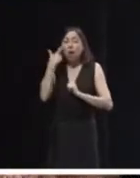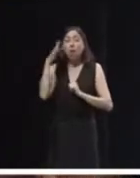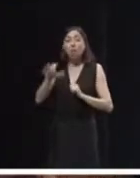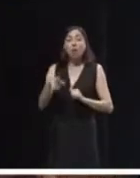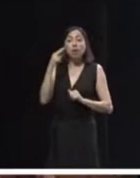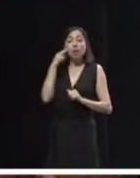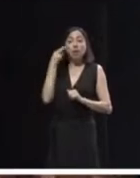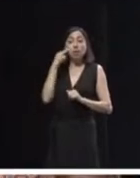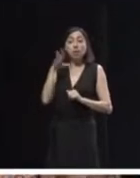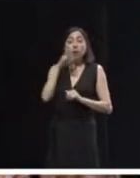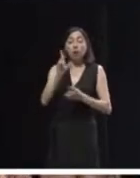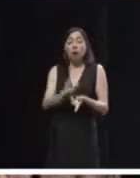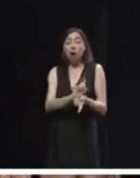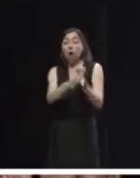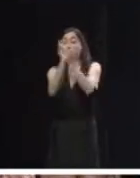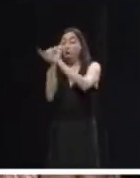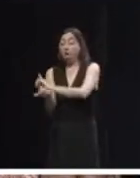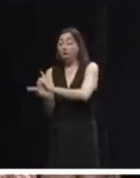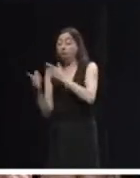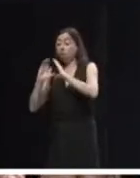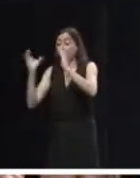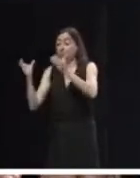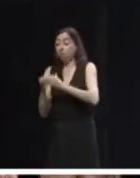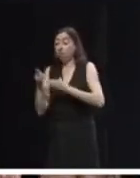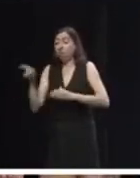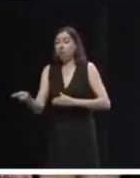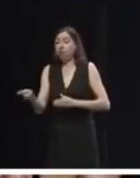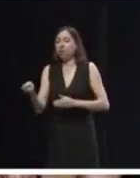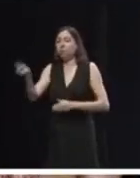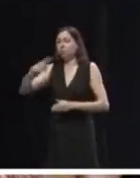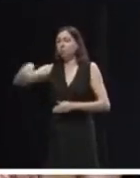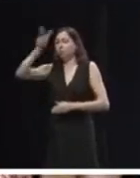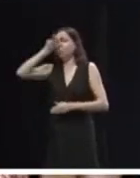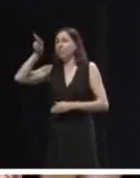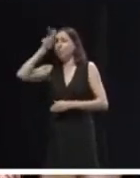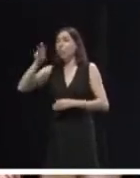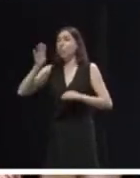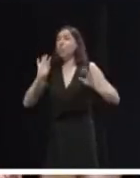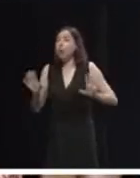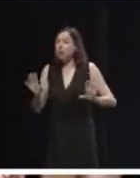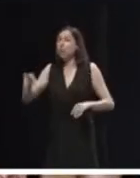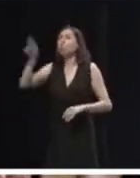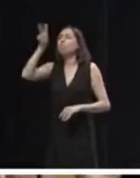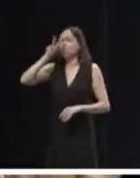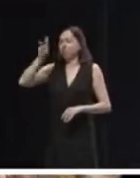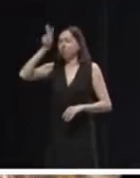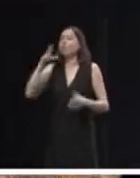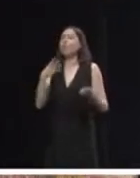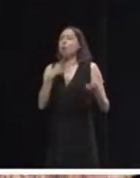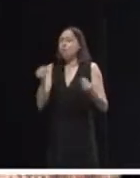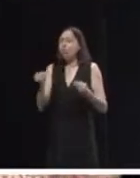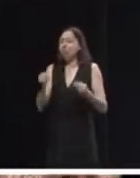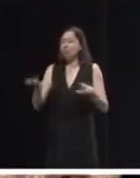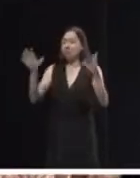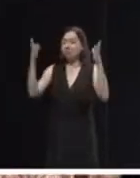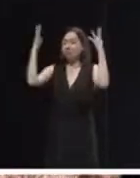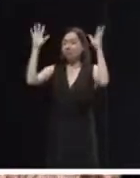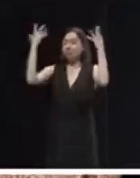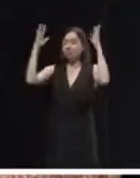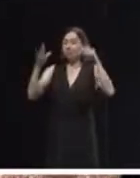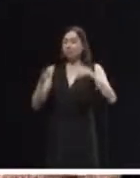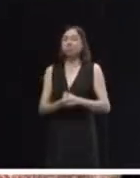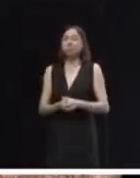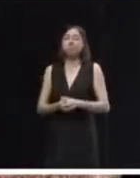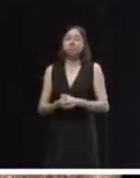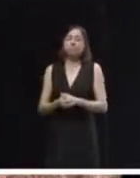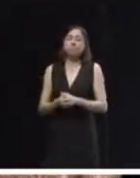bando y están preocupados, muy preocupados, bastante preocupados con este